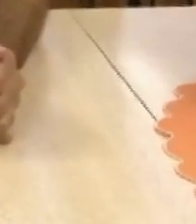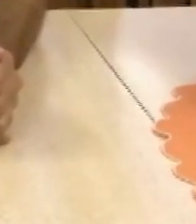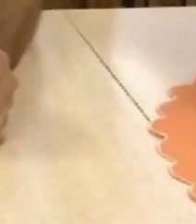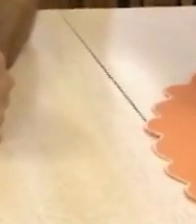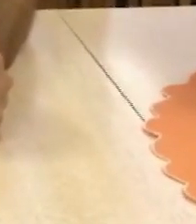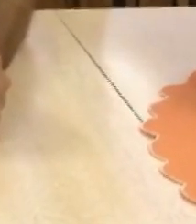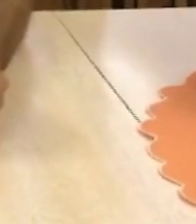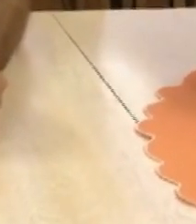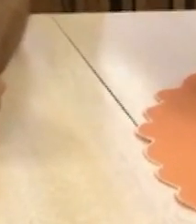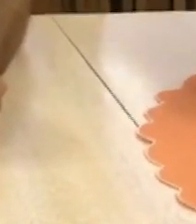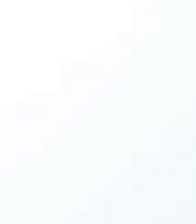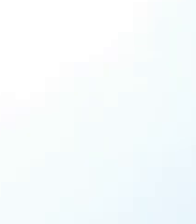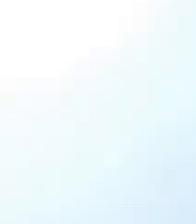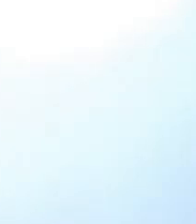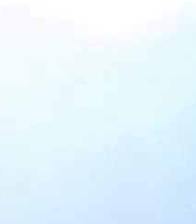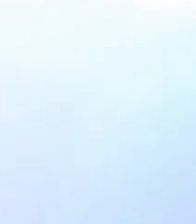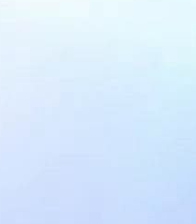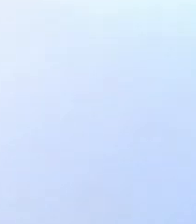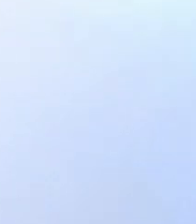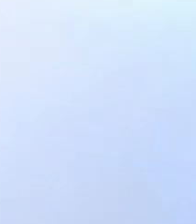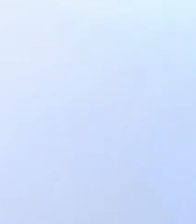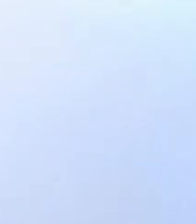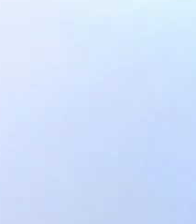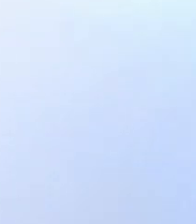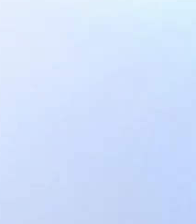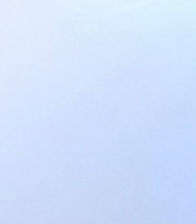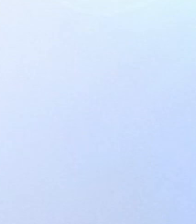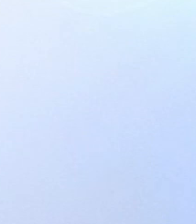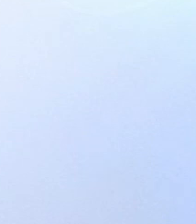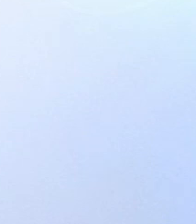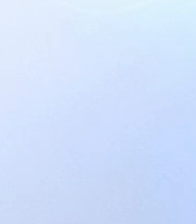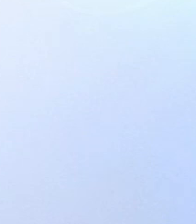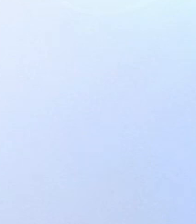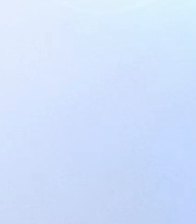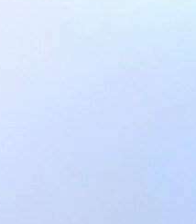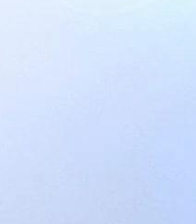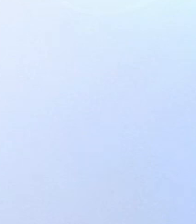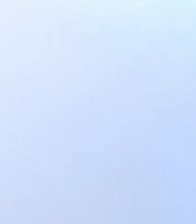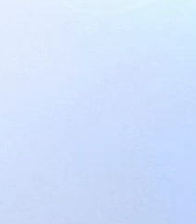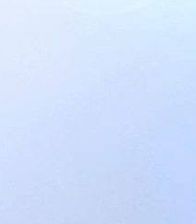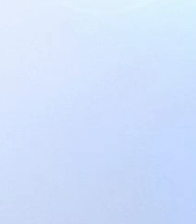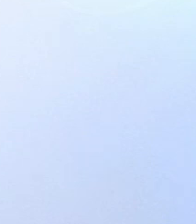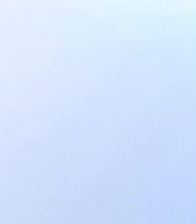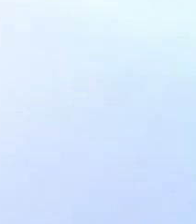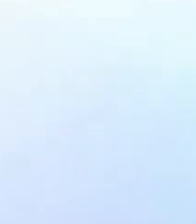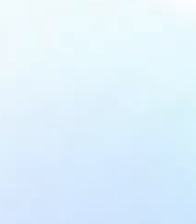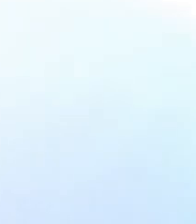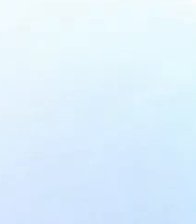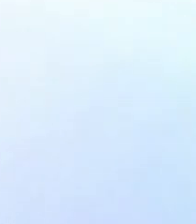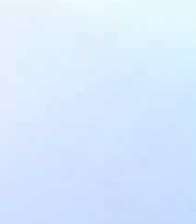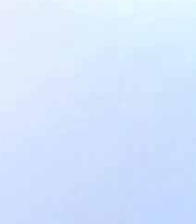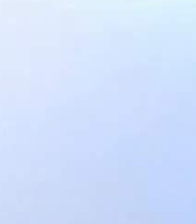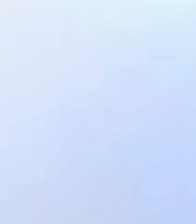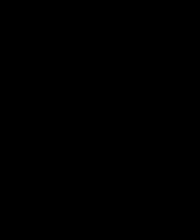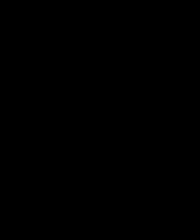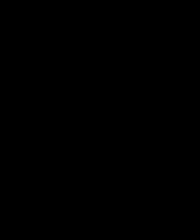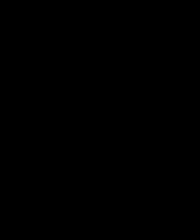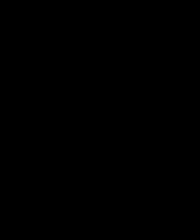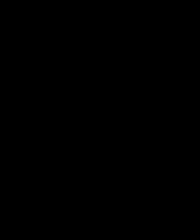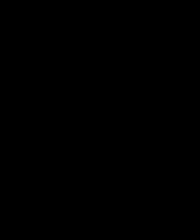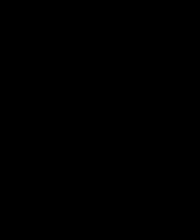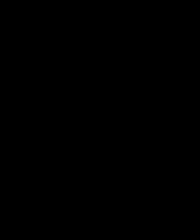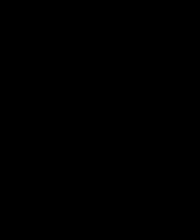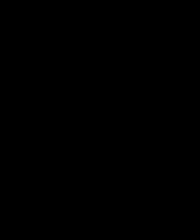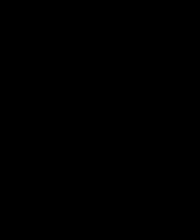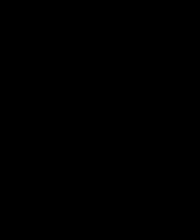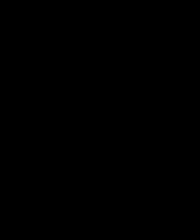En Barreto. La abuela Sofía, los sábados a las 5 de la tarde, en 13, Costa